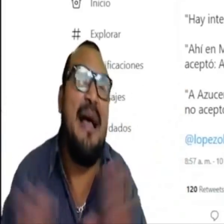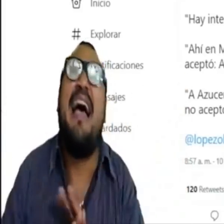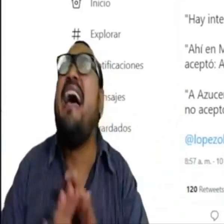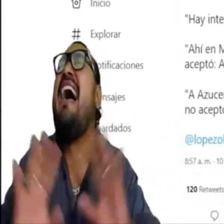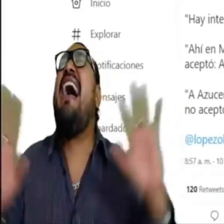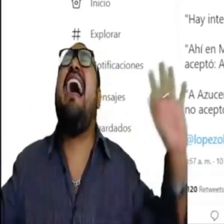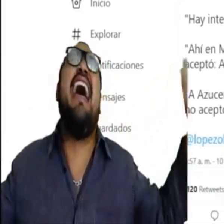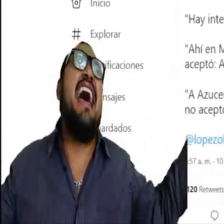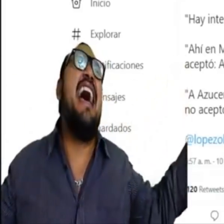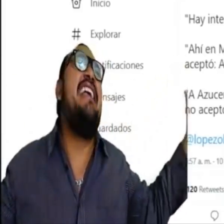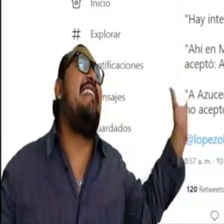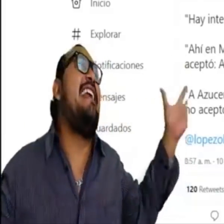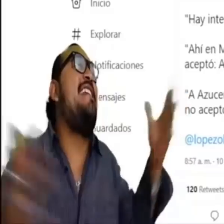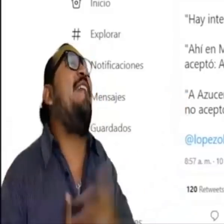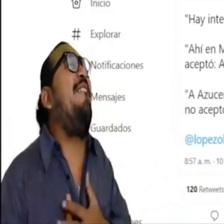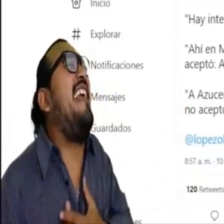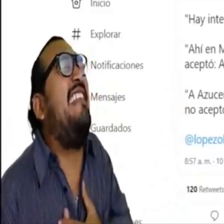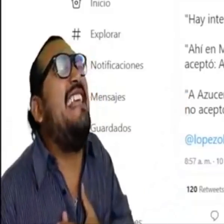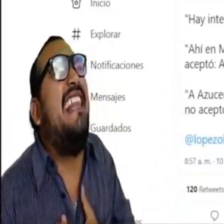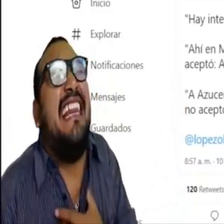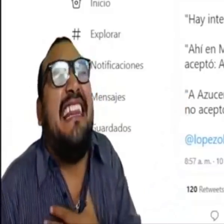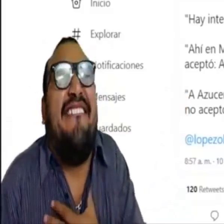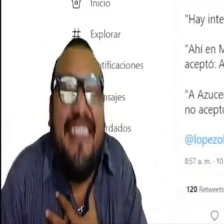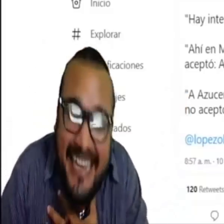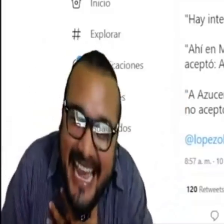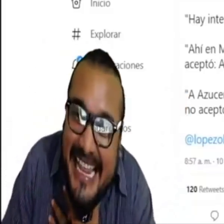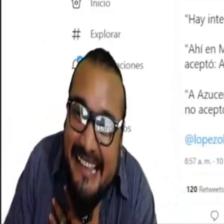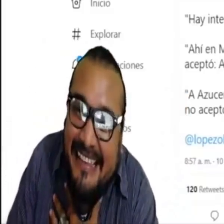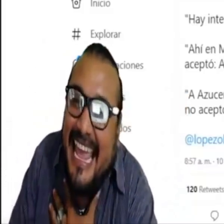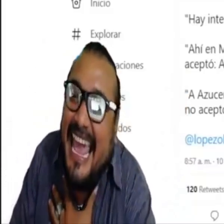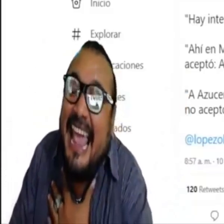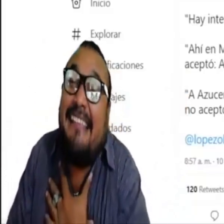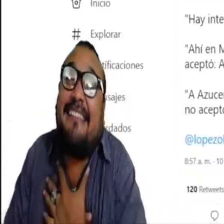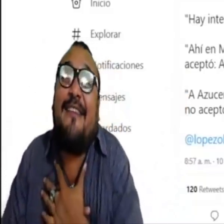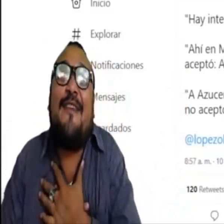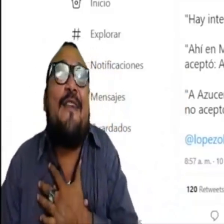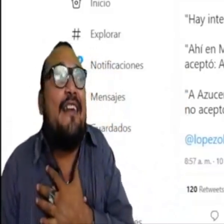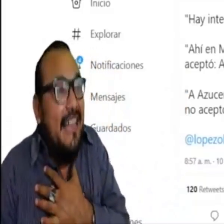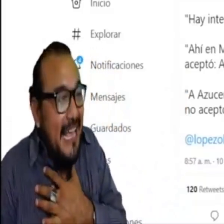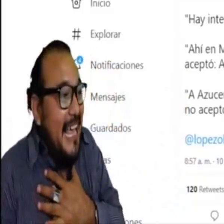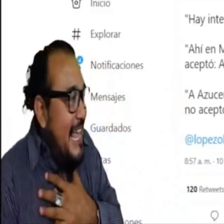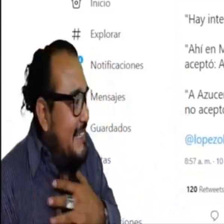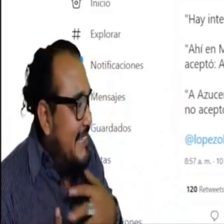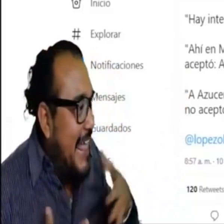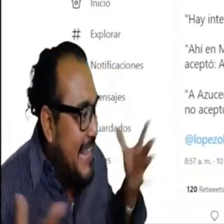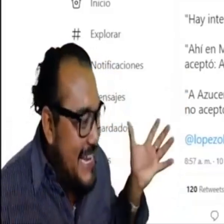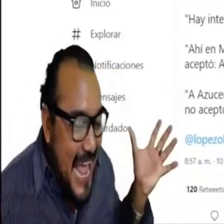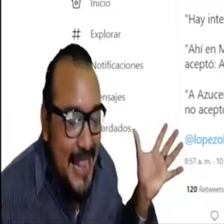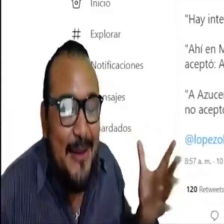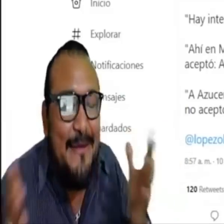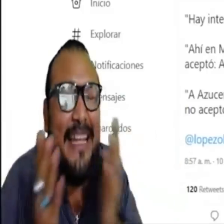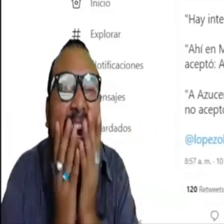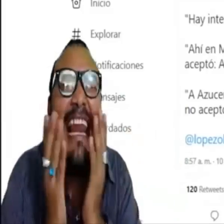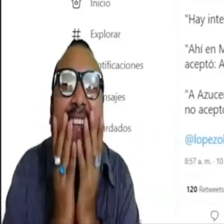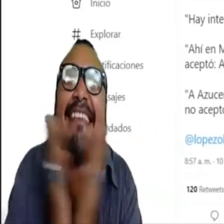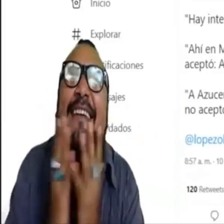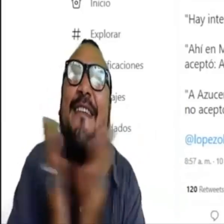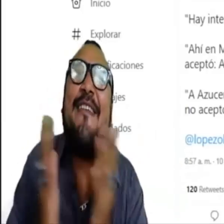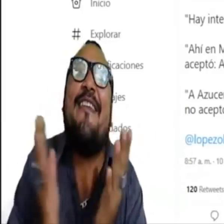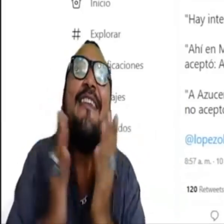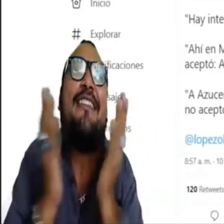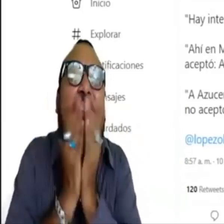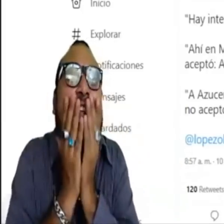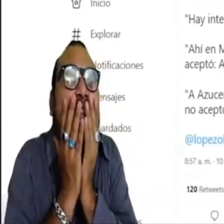víctima ay señor presidente porque dice eso está dañando mi relación